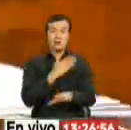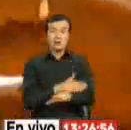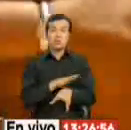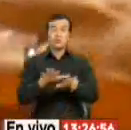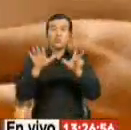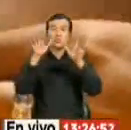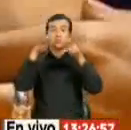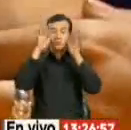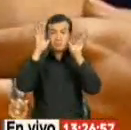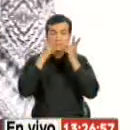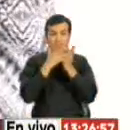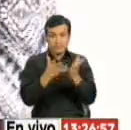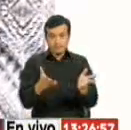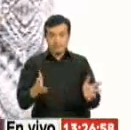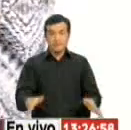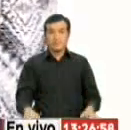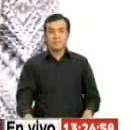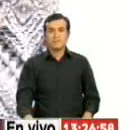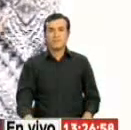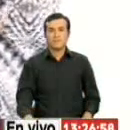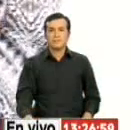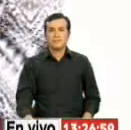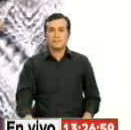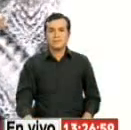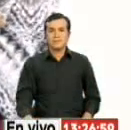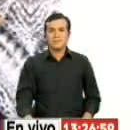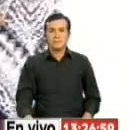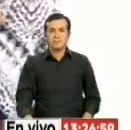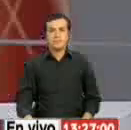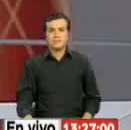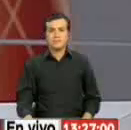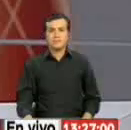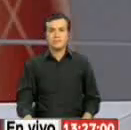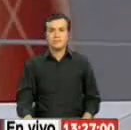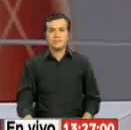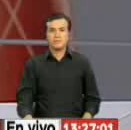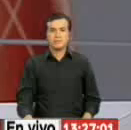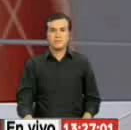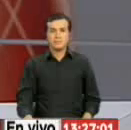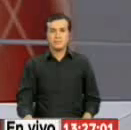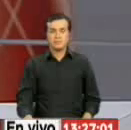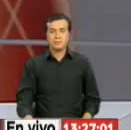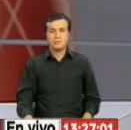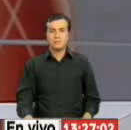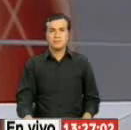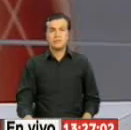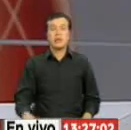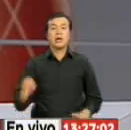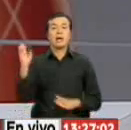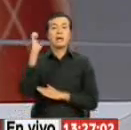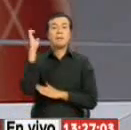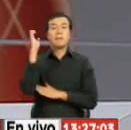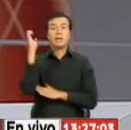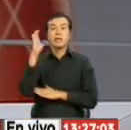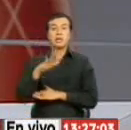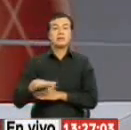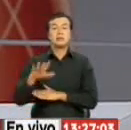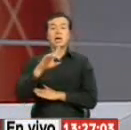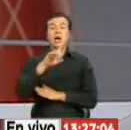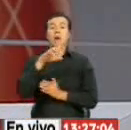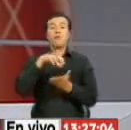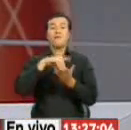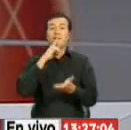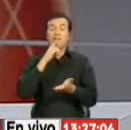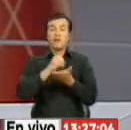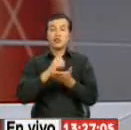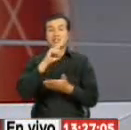diciembre para telediario reportó jocelyn de mera culminó el estado de excepción minera en zaruma provincia de el oro